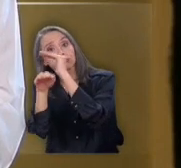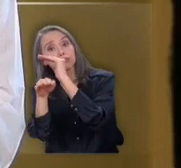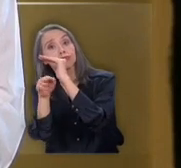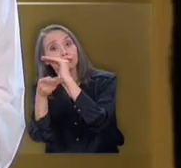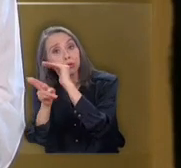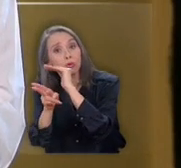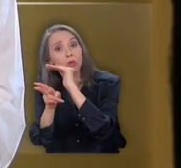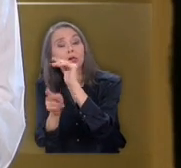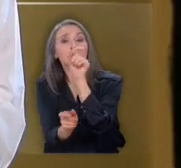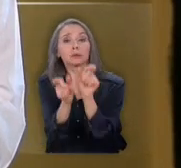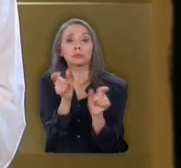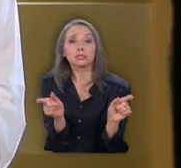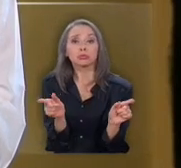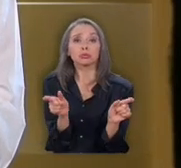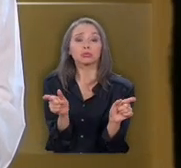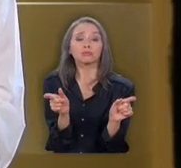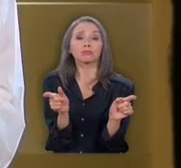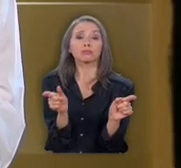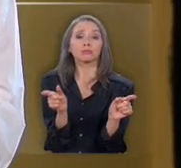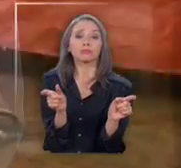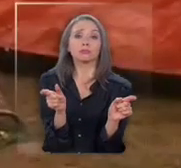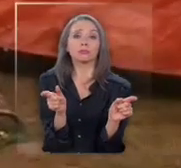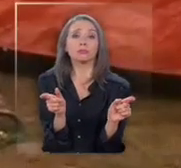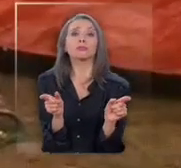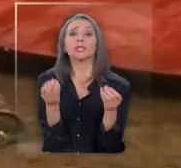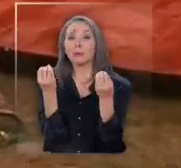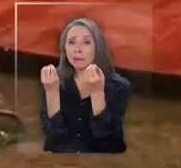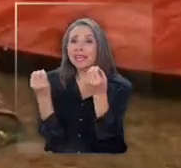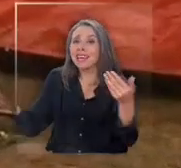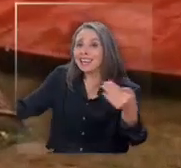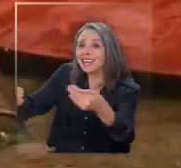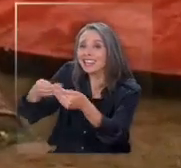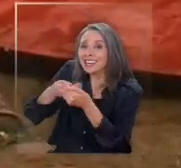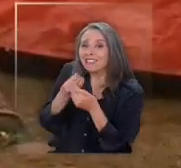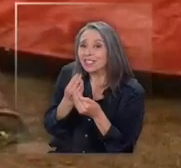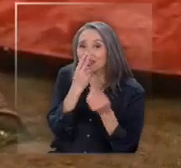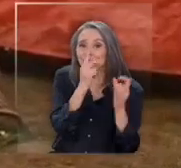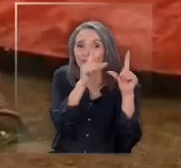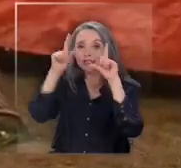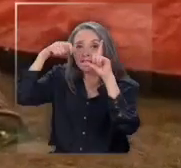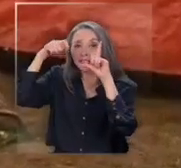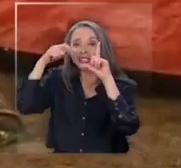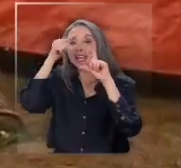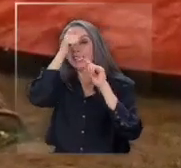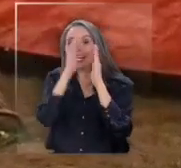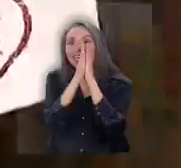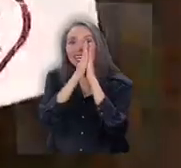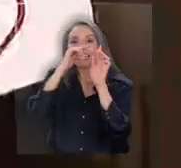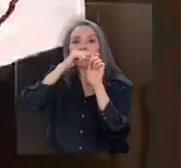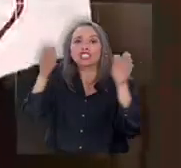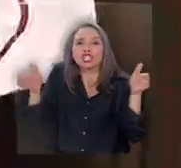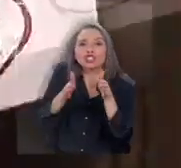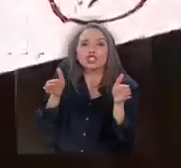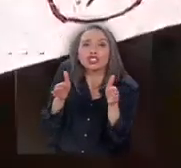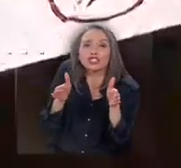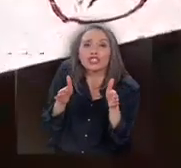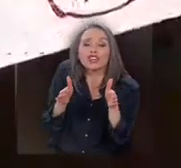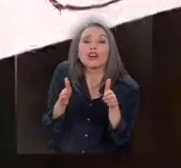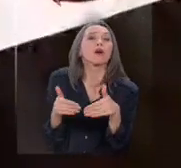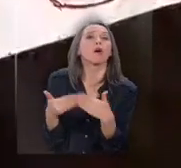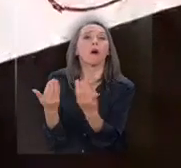hay gente que ha sido muy bien acogida veíamos las imágenes de una parroquia donde les prestaron